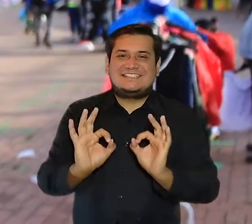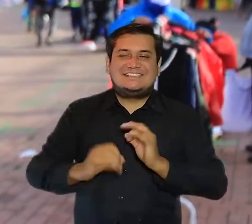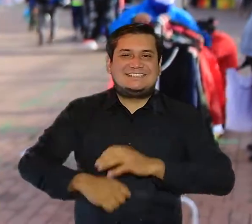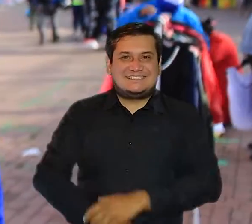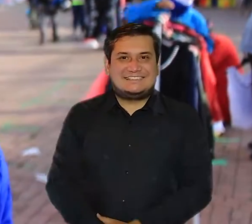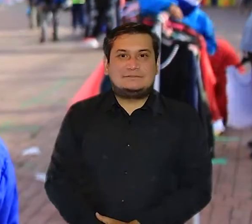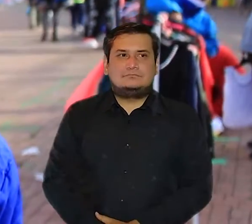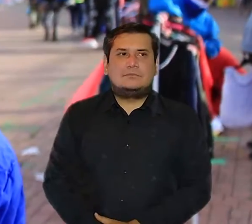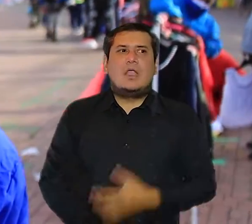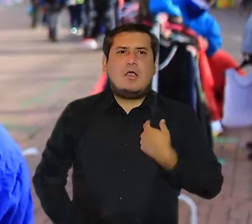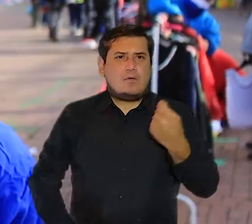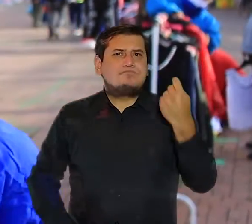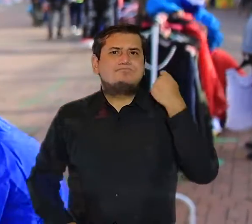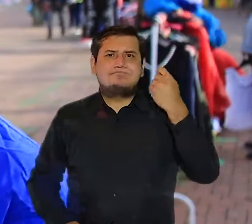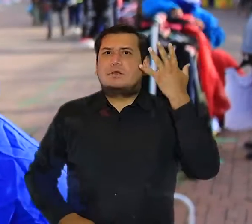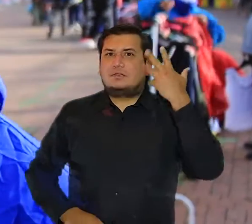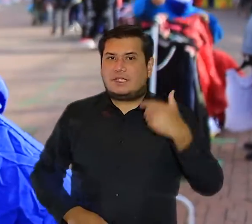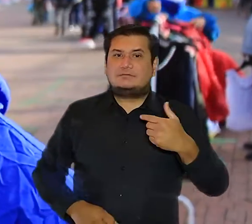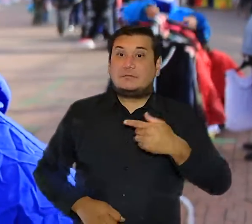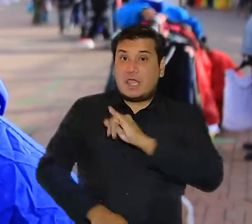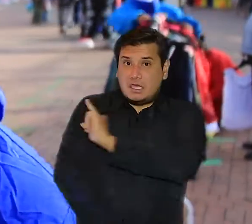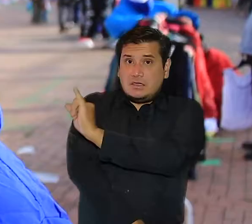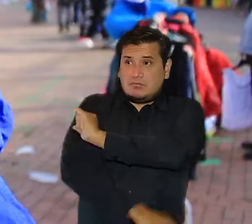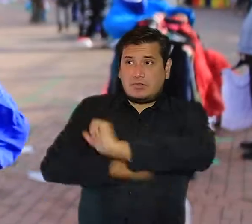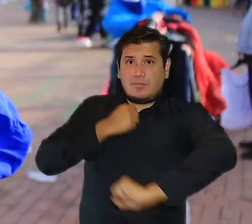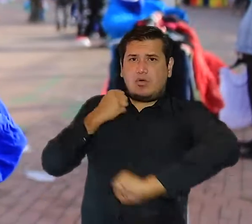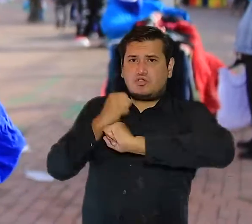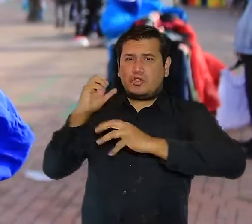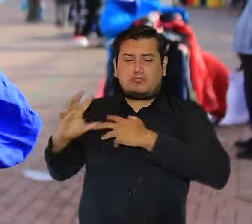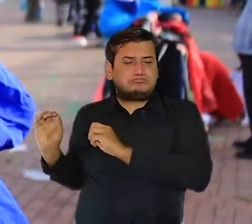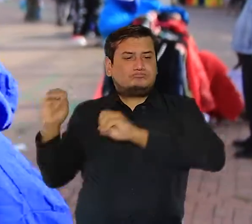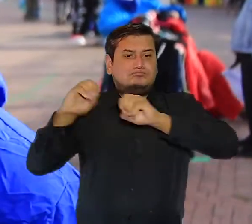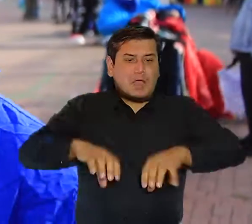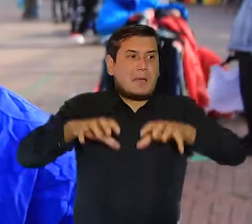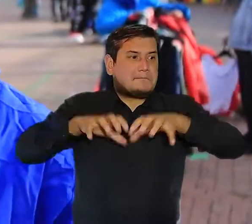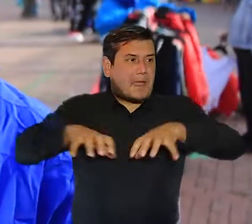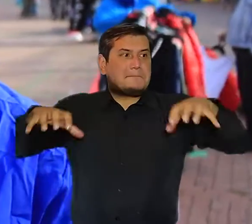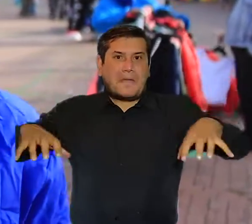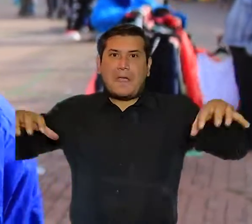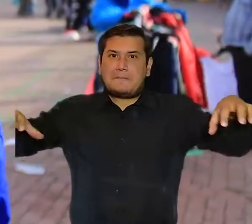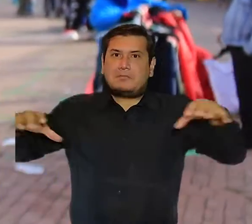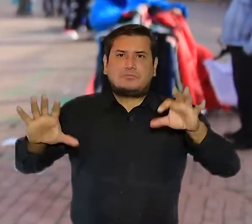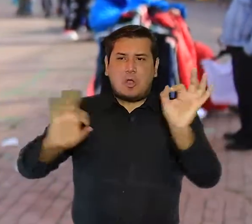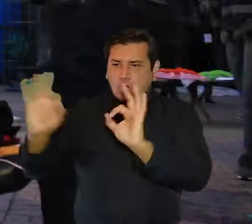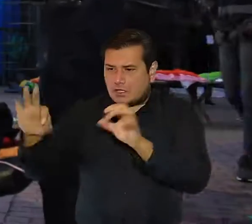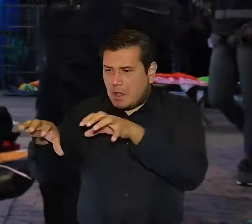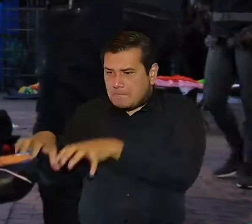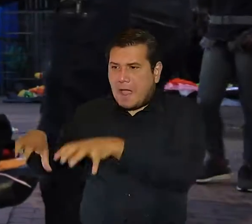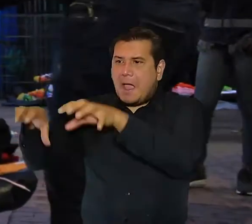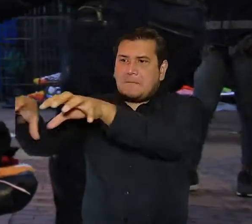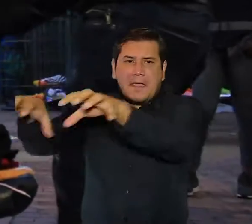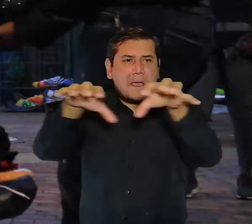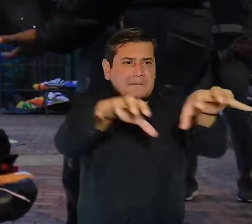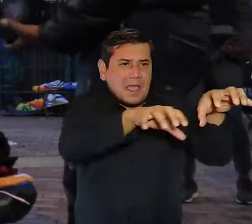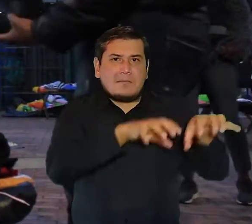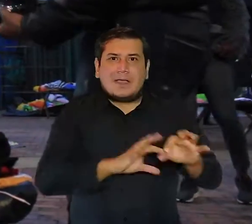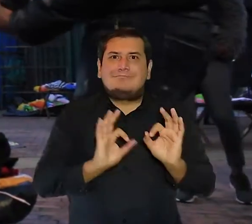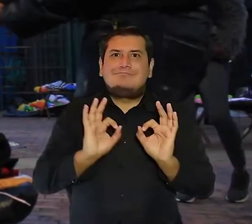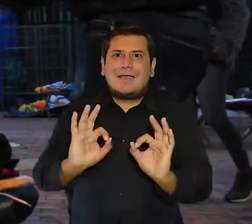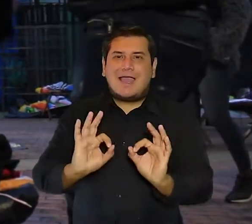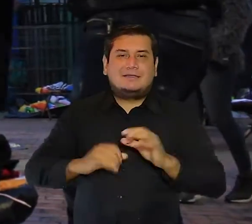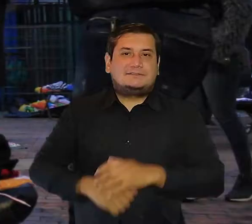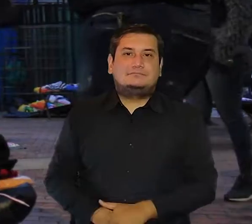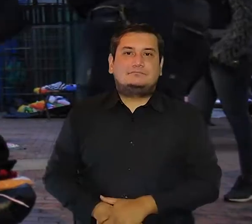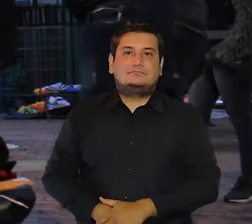En estos días nos reubicó acá el IPES, como lo puede ver, todos organizados. Contamos con la presencia